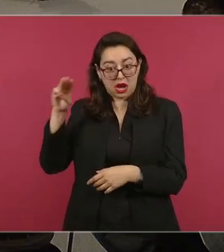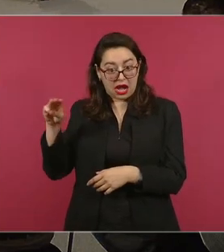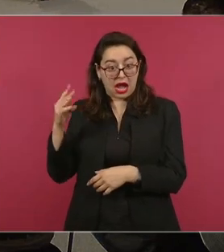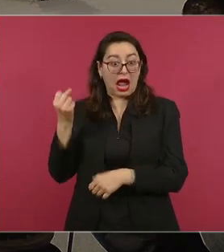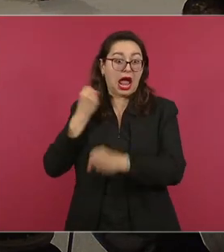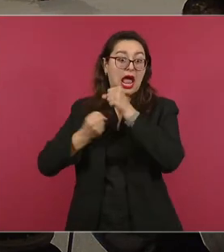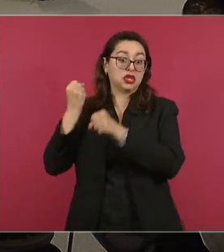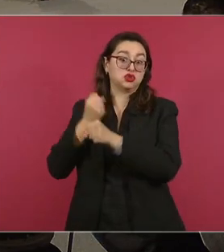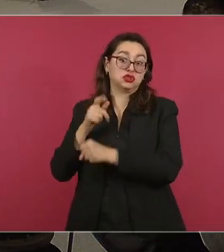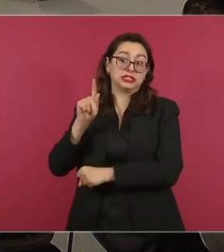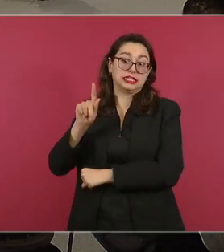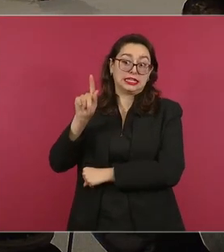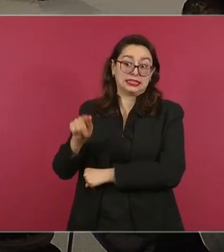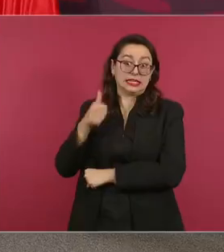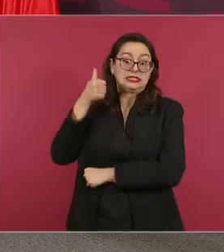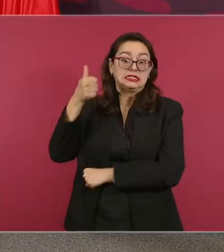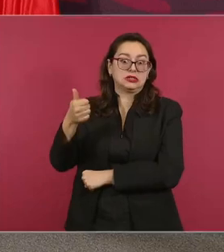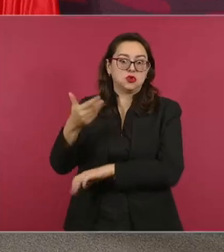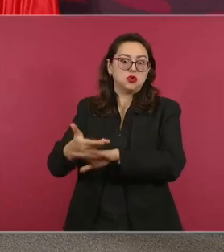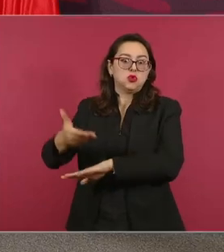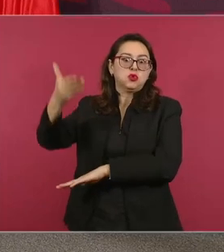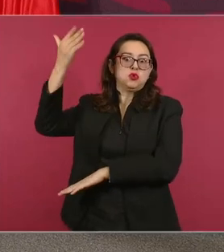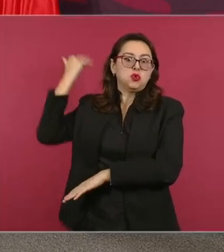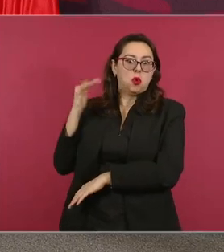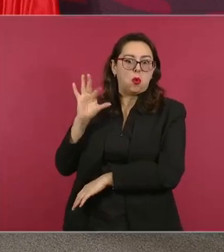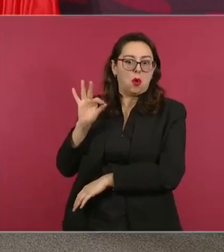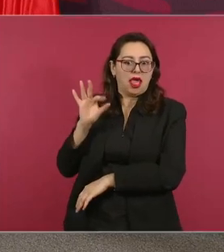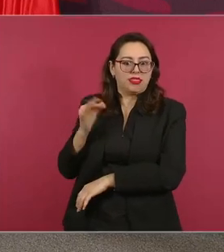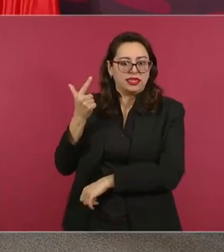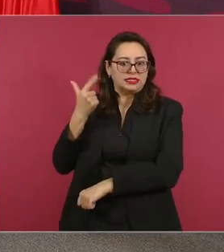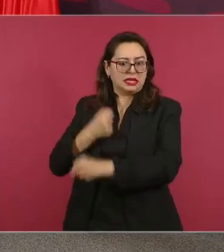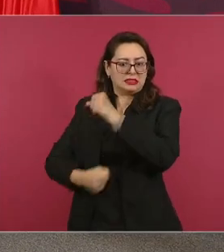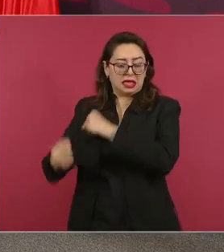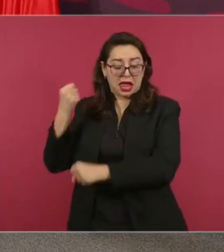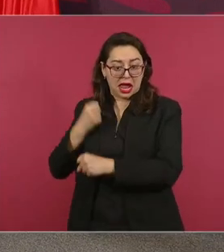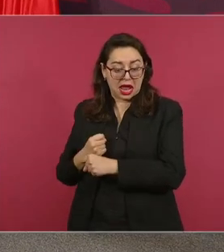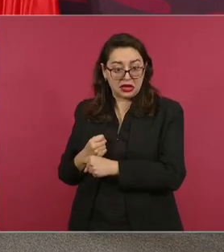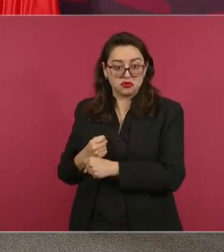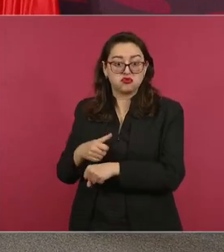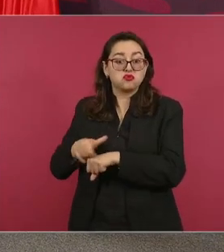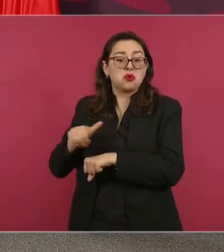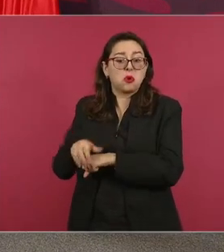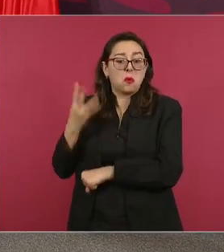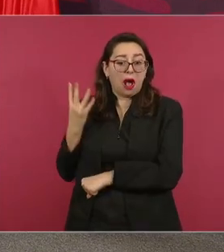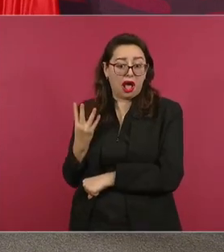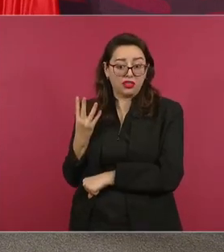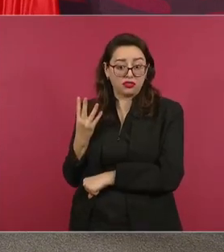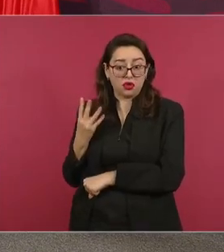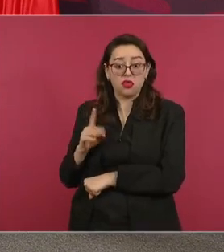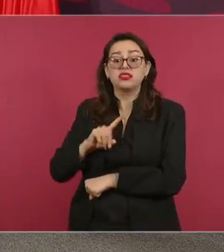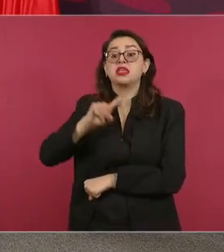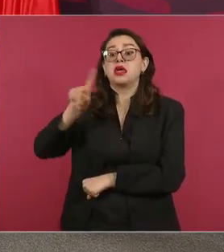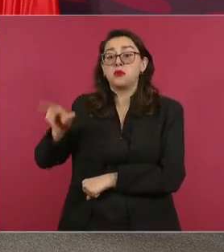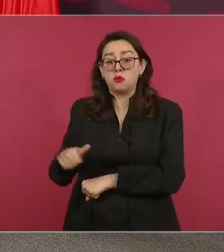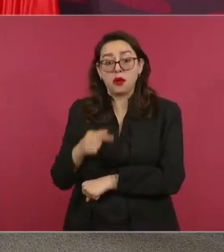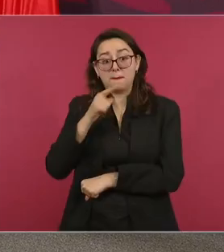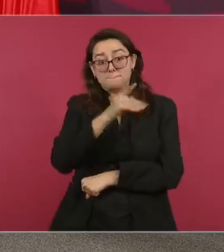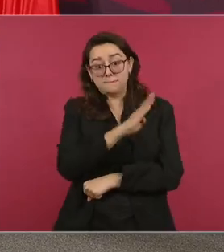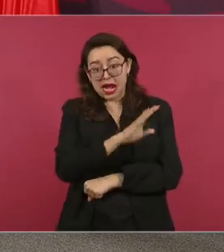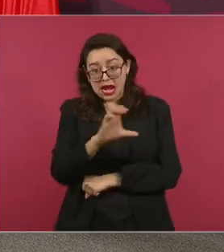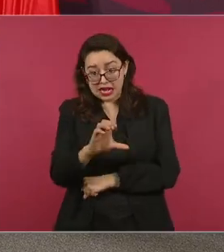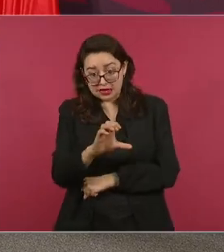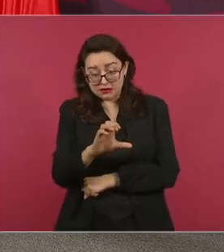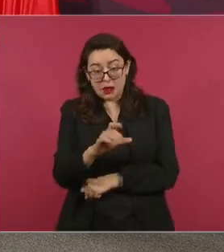octubre del 76. Imagínense, hace 47 años. También en la categoría 4 en el Pacífico, Lisa en La Paz, en Baja